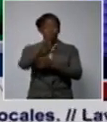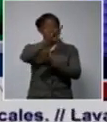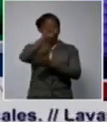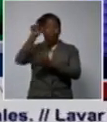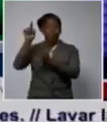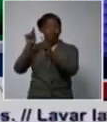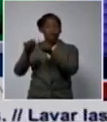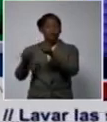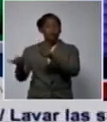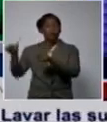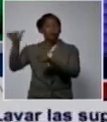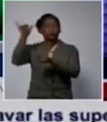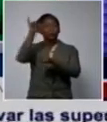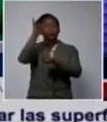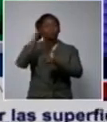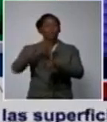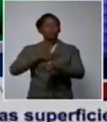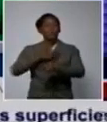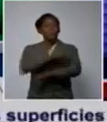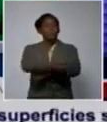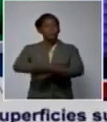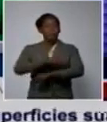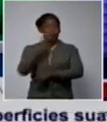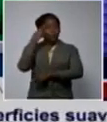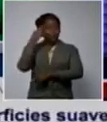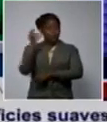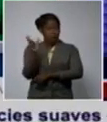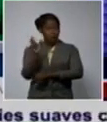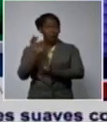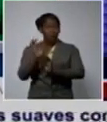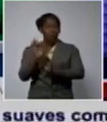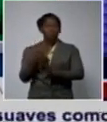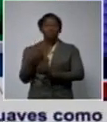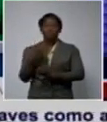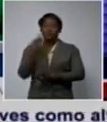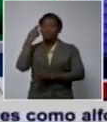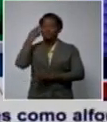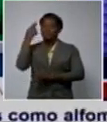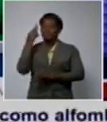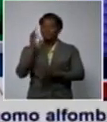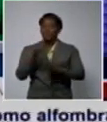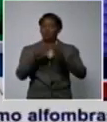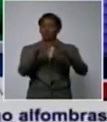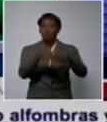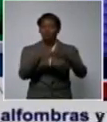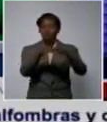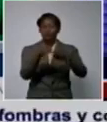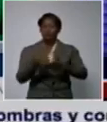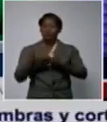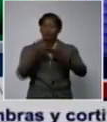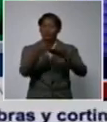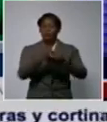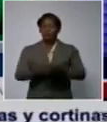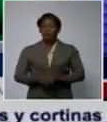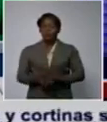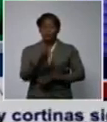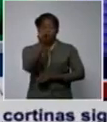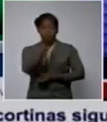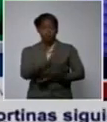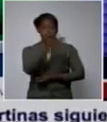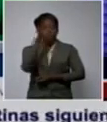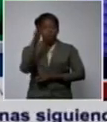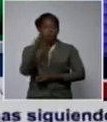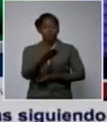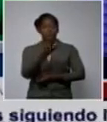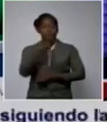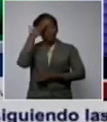salida. Recordarlo, y como dijo uno de los que en el burro, gracias una vez más a la gente